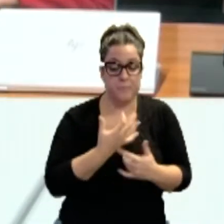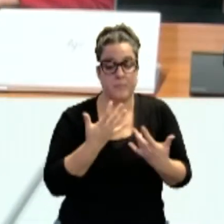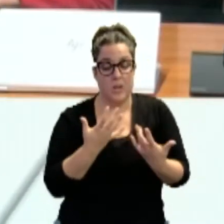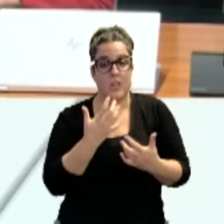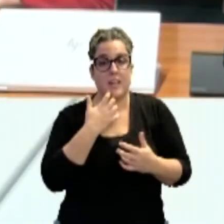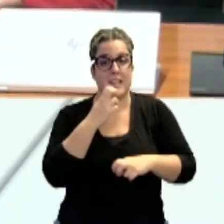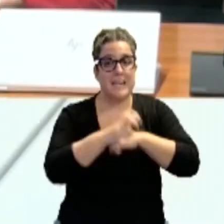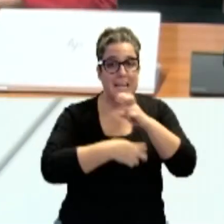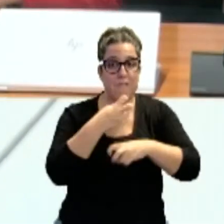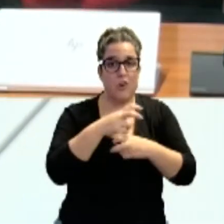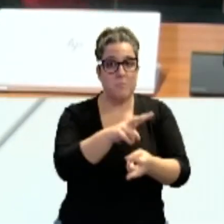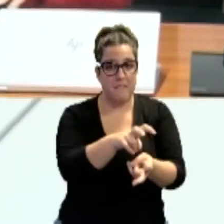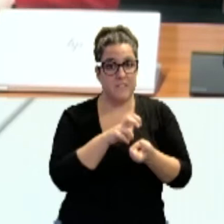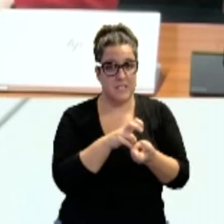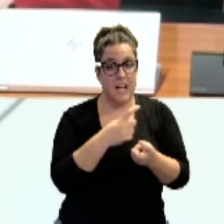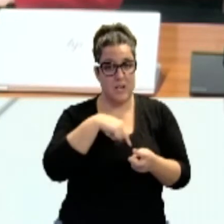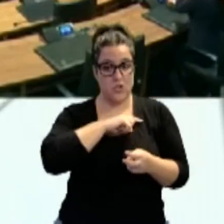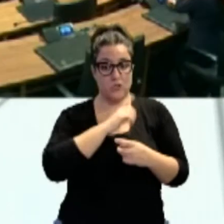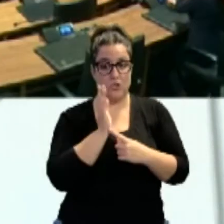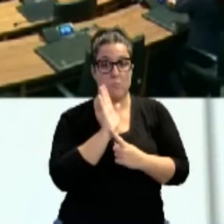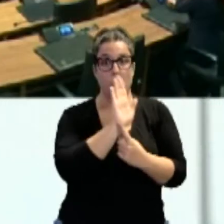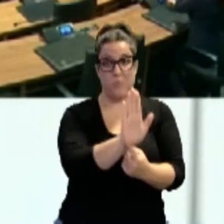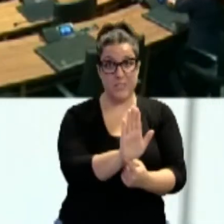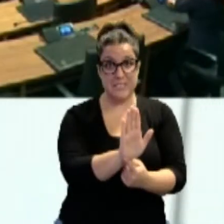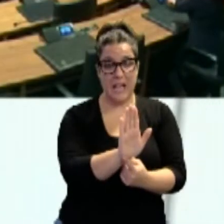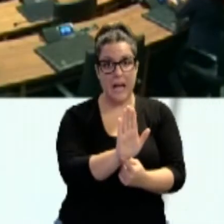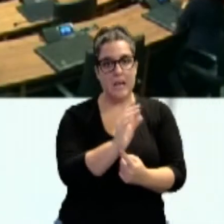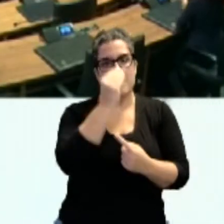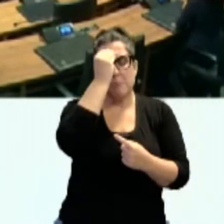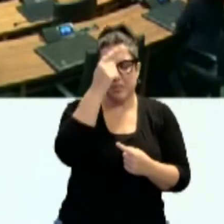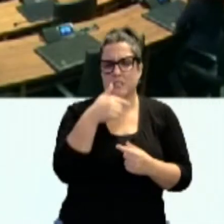en los términos que Izquierda Esquerra propone se mejorarían